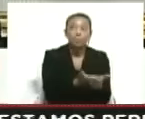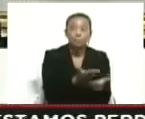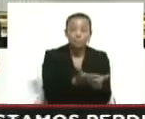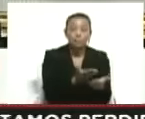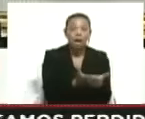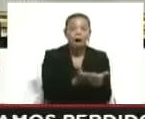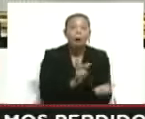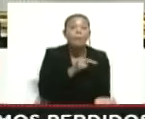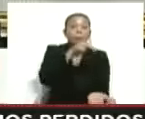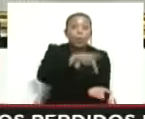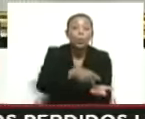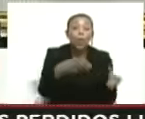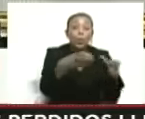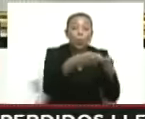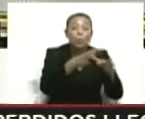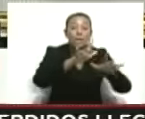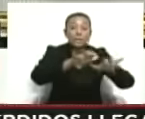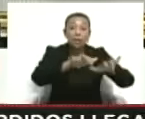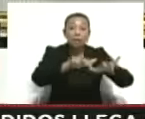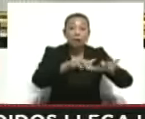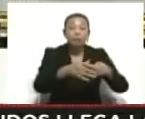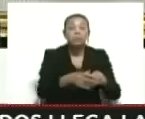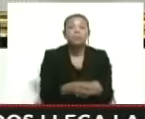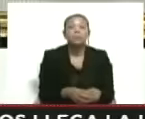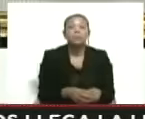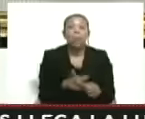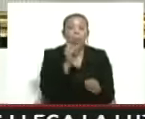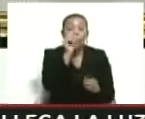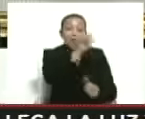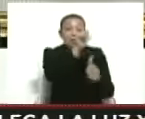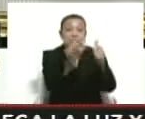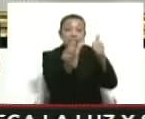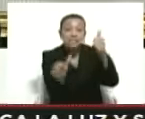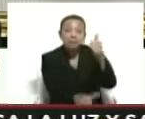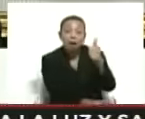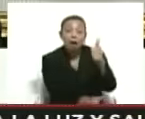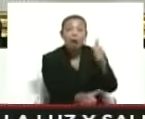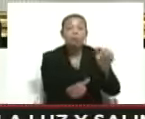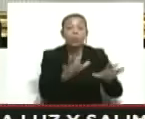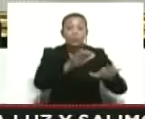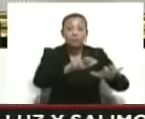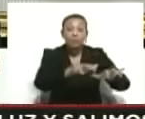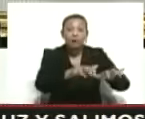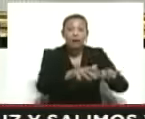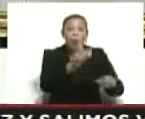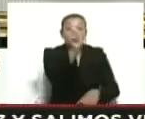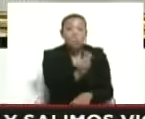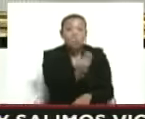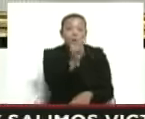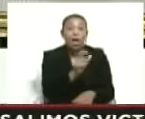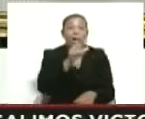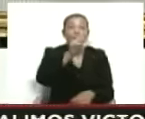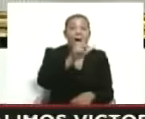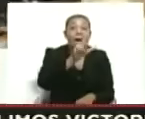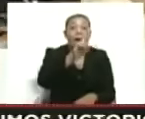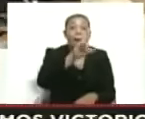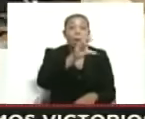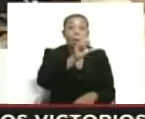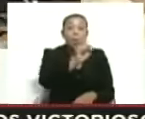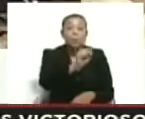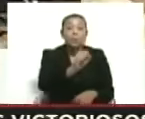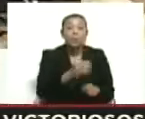una postulación para los cargos de secretaria, secretario, subsecretaria o subsecretario al diputado Luis Augusto